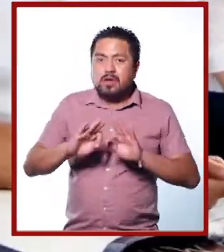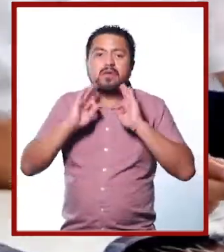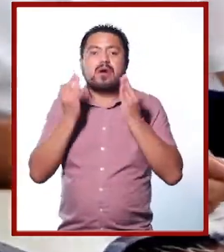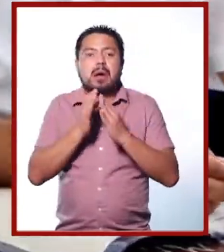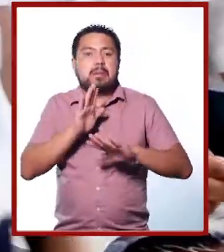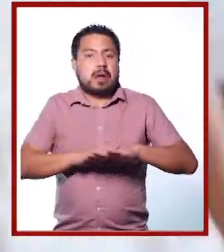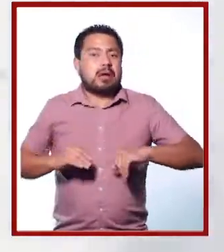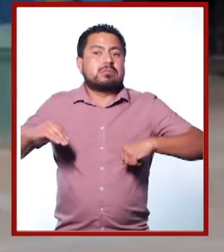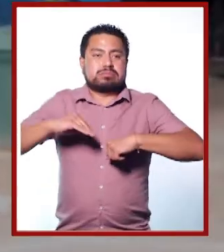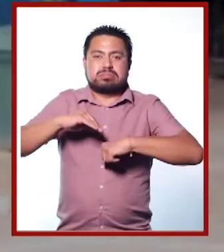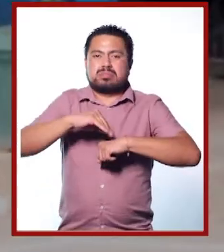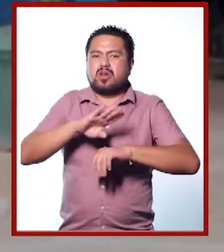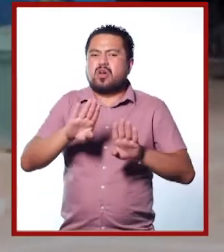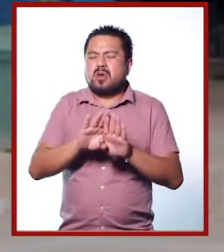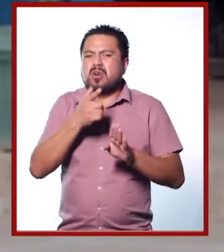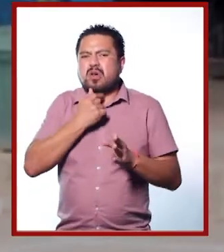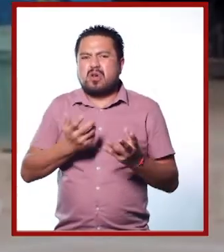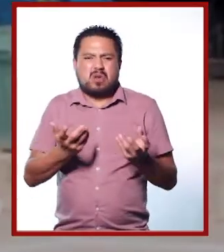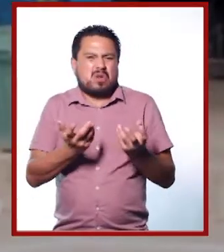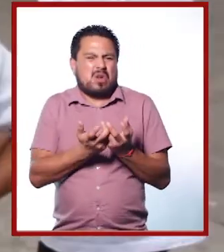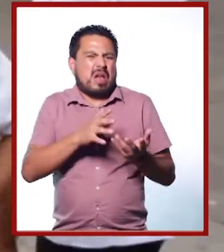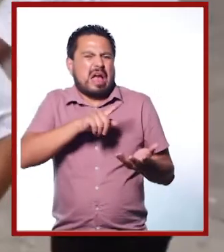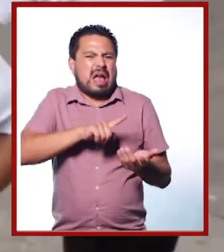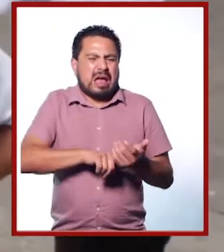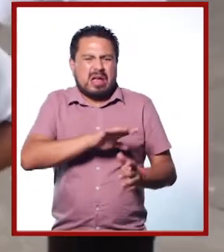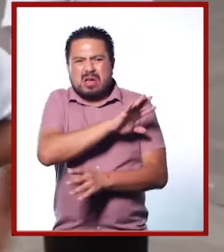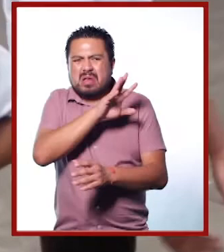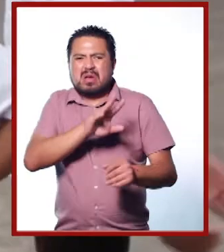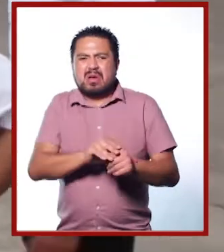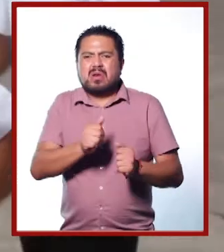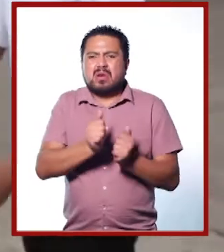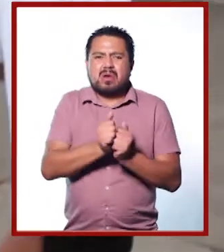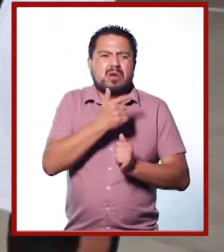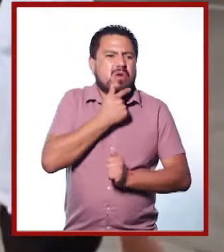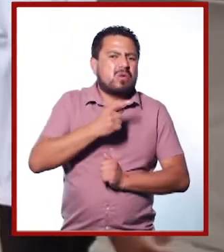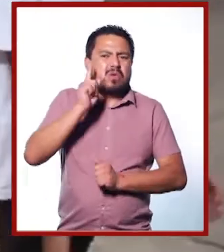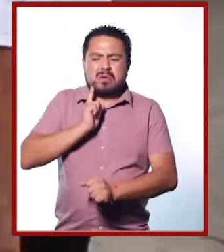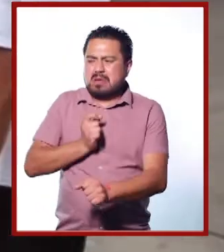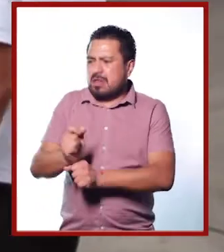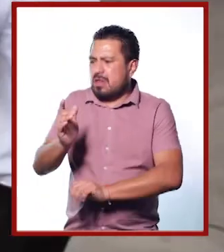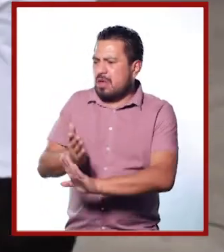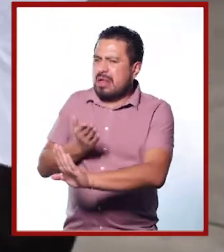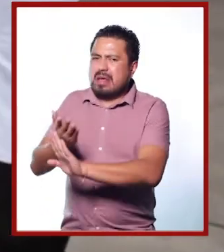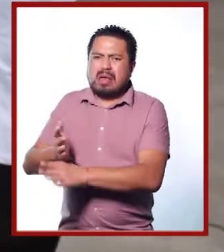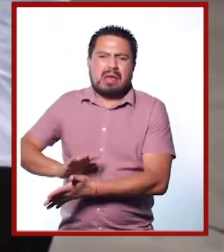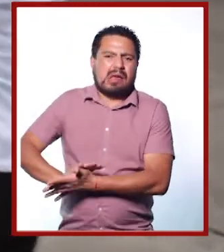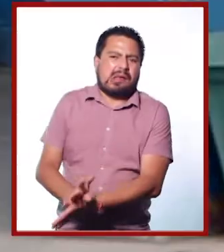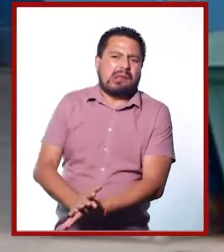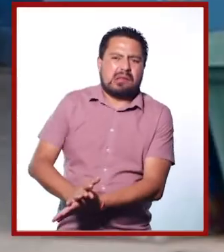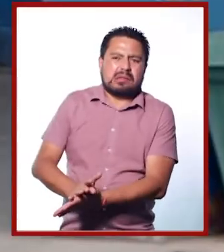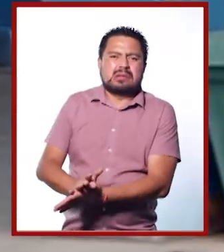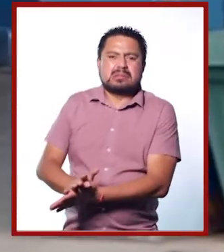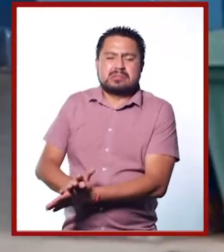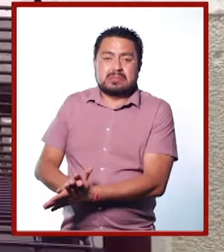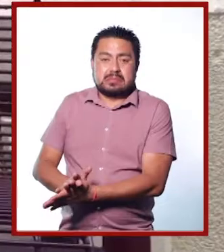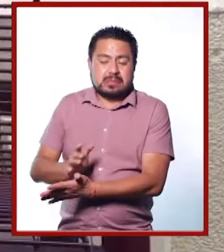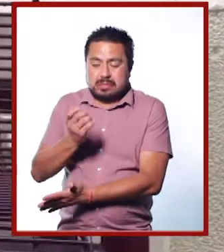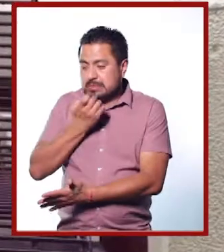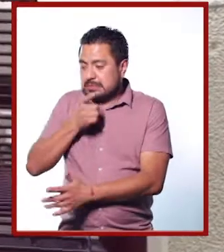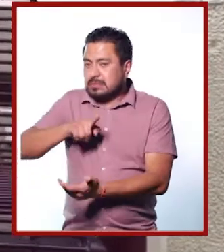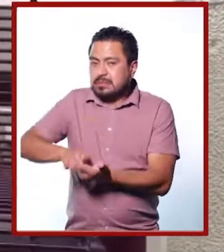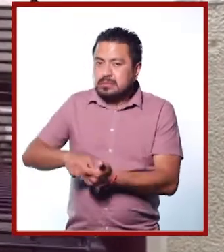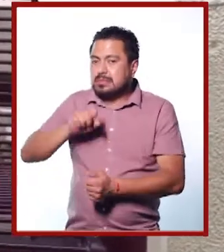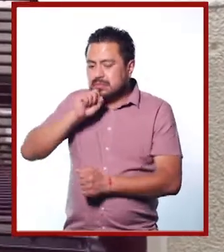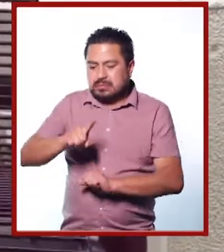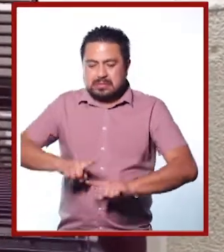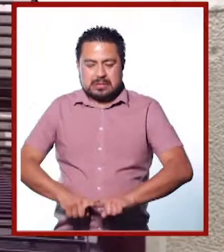formas ya que van aumentando, el machismo en todas sus características, la violencia de género, Claro. el bullying, el acoso escolar, ¿no? Y